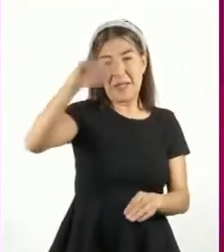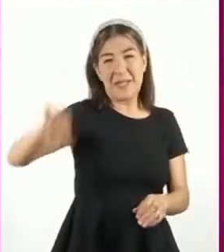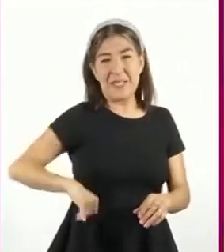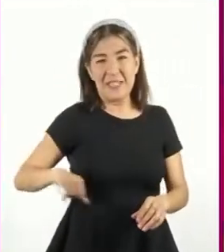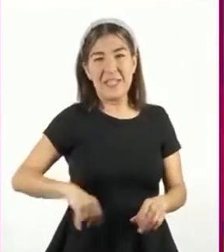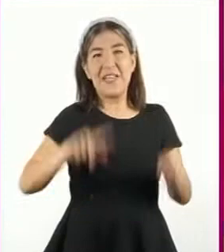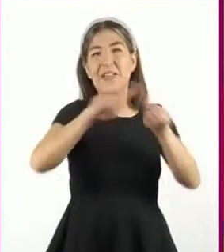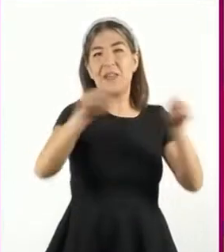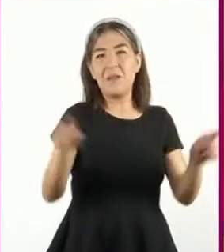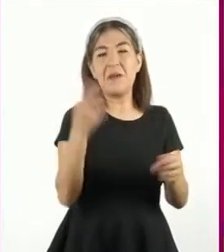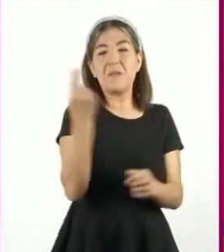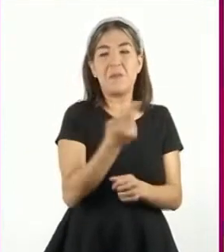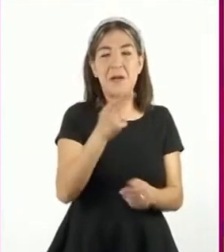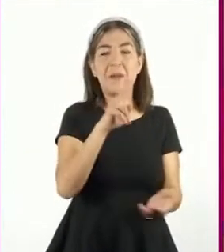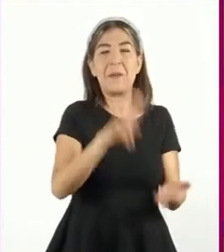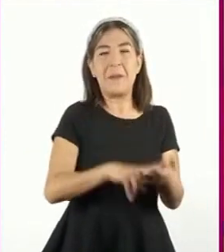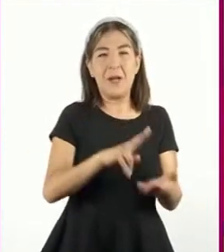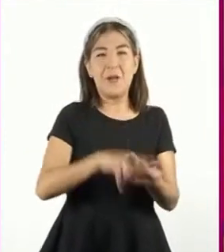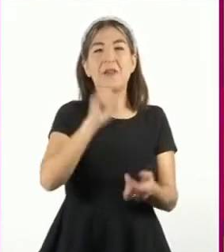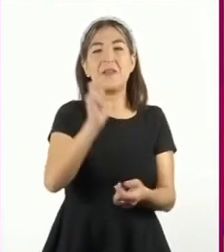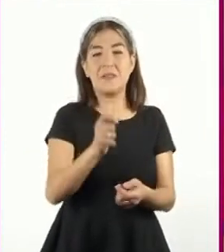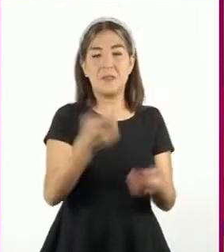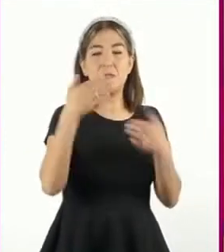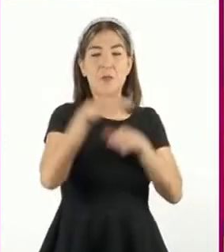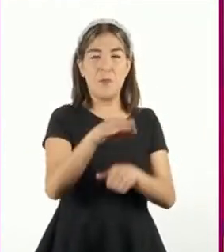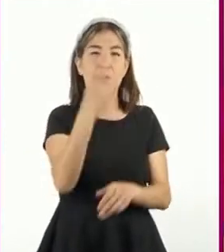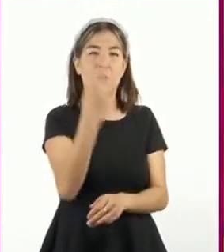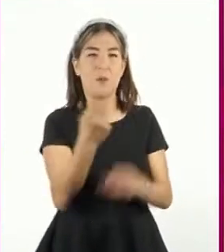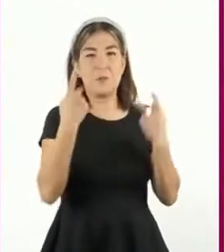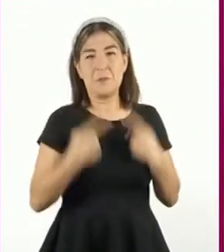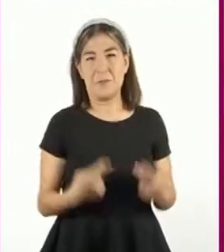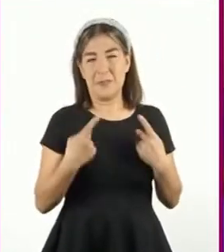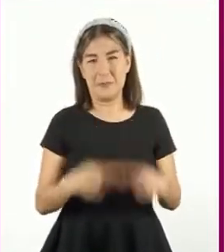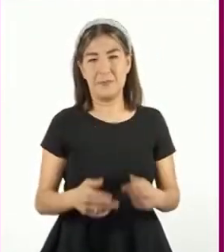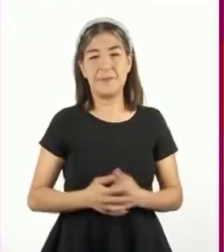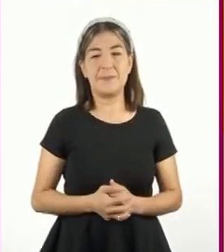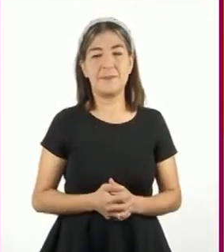notorios, necesidades o valores en pugna entre dos o más personas.